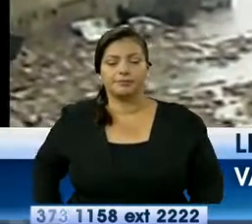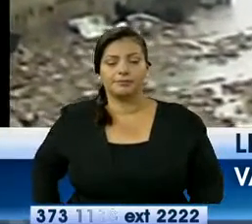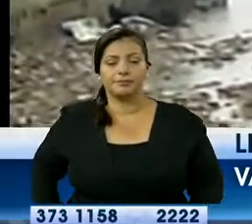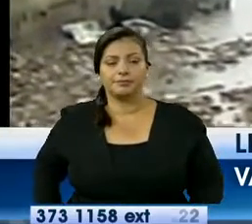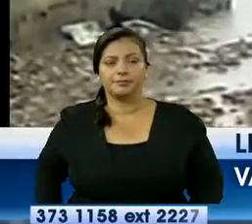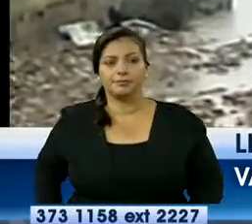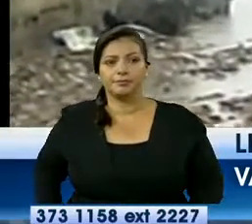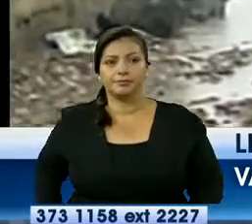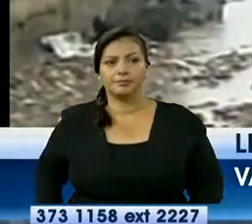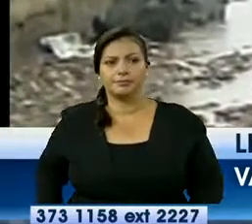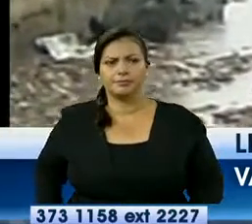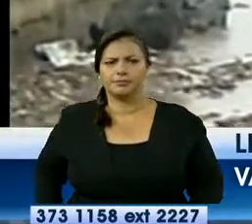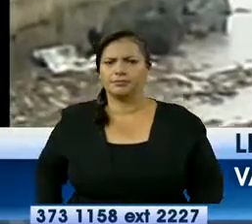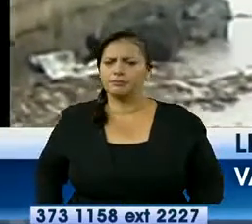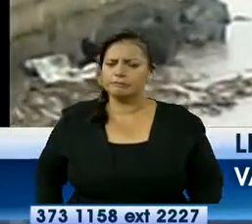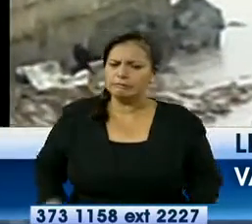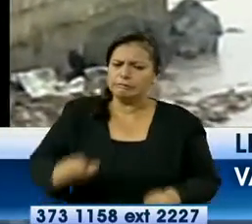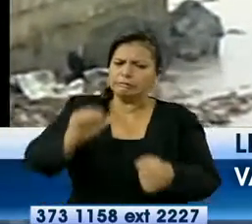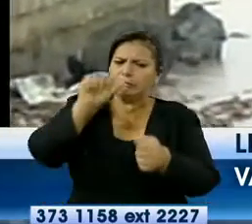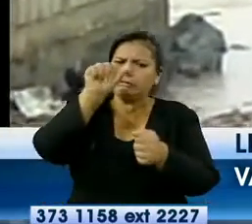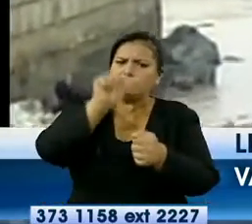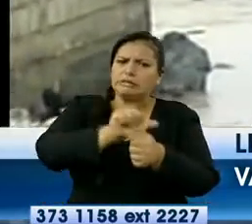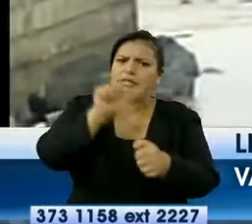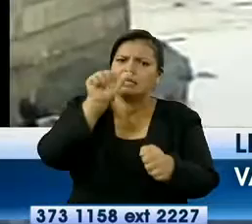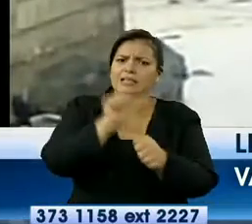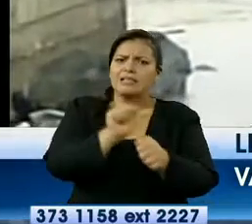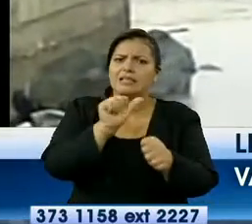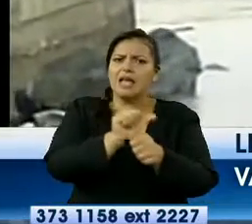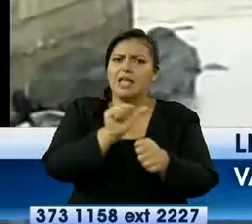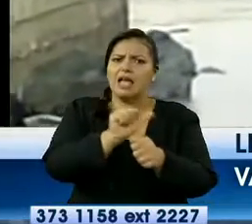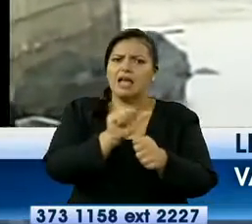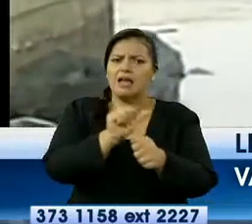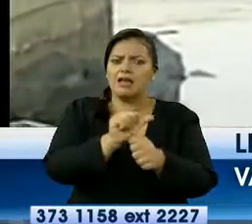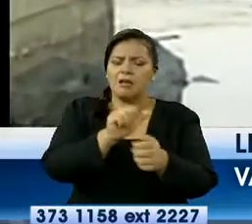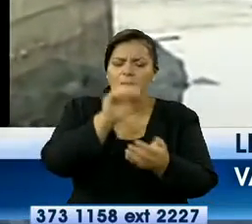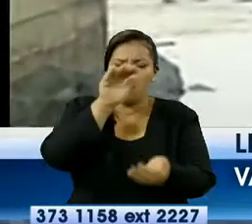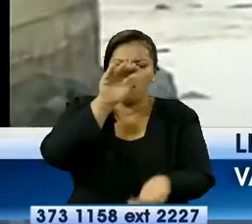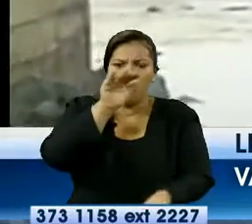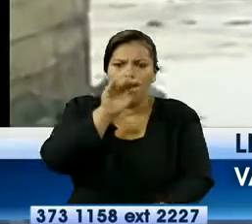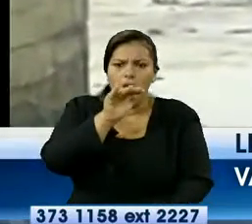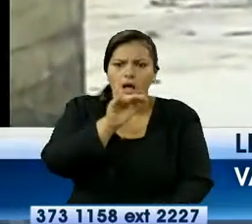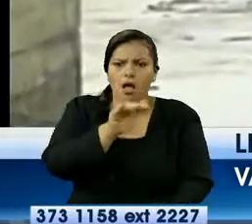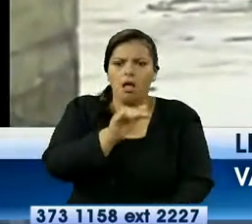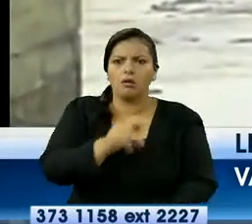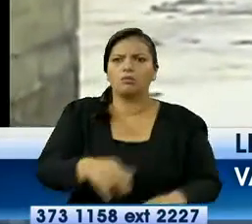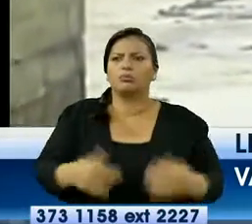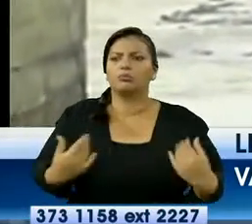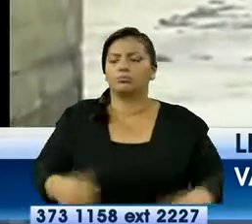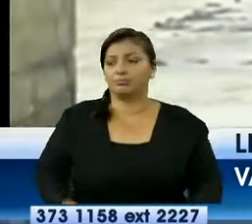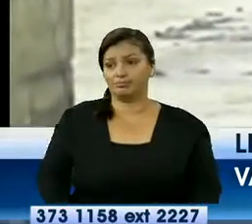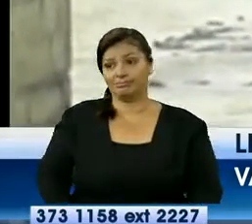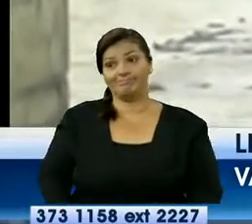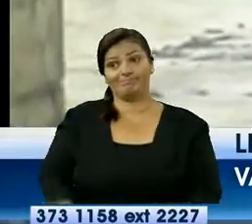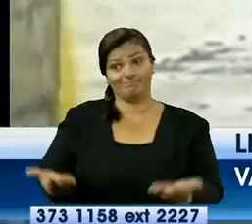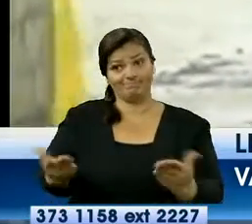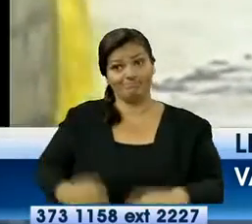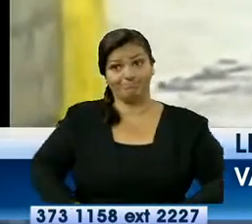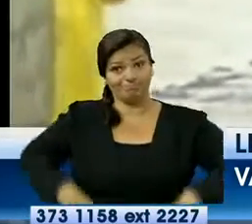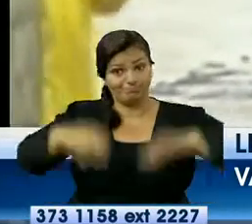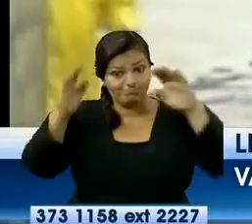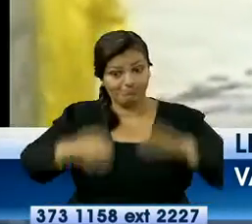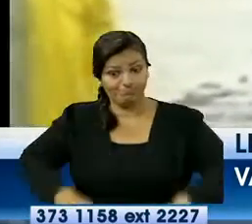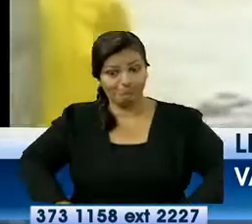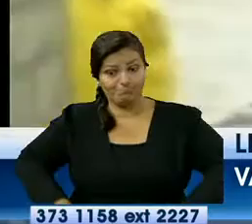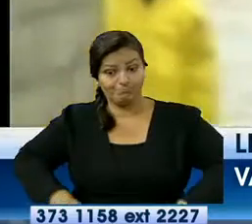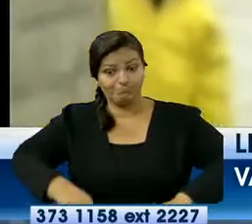A un metro del agua. Claro, un metro. Ahorita es poco, ahorita, porque está bajando suave. Pero cuando llueve fuerte, sube hasta arriba donde está el medidor. Hay